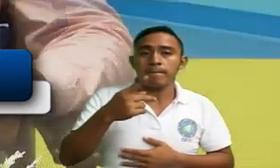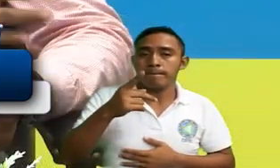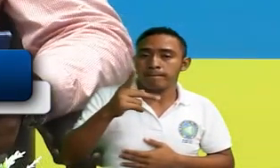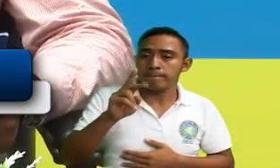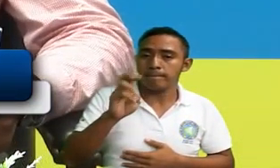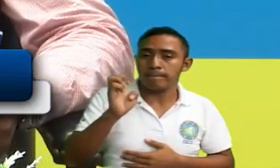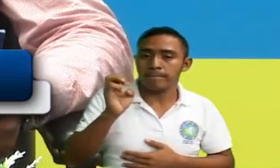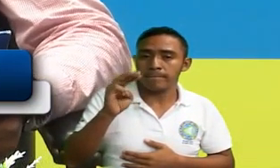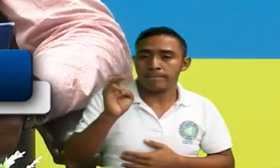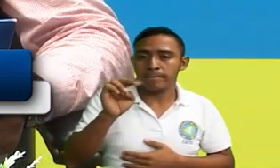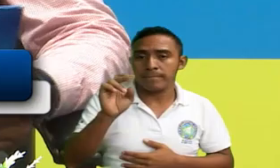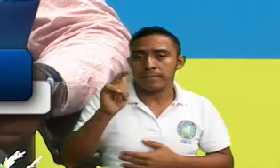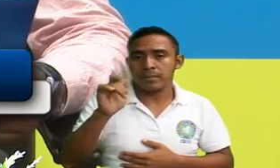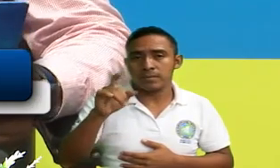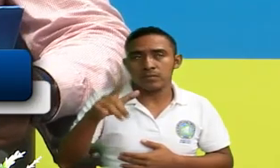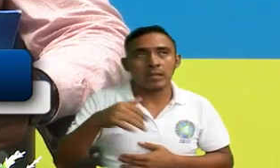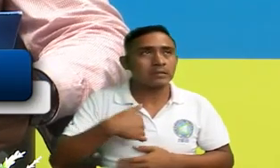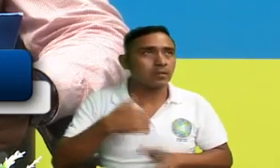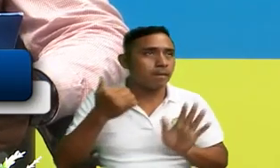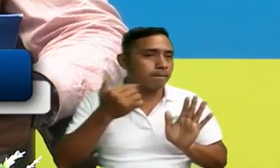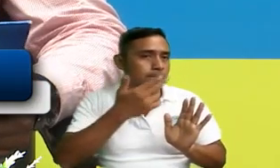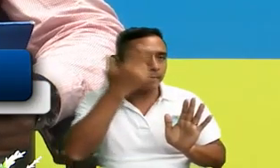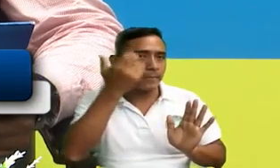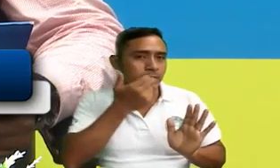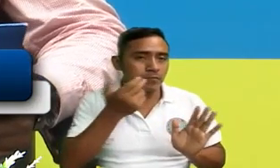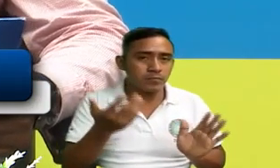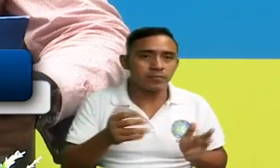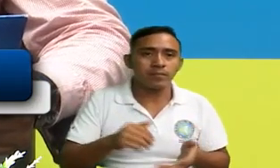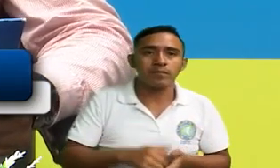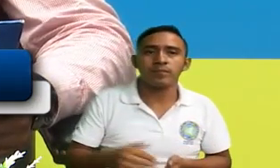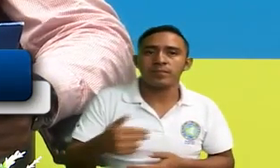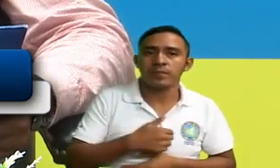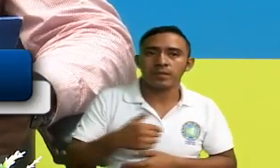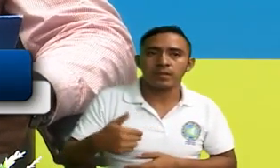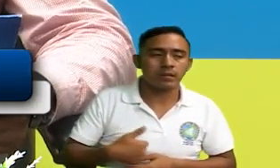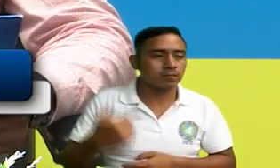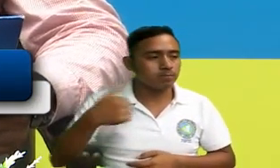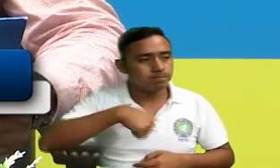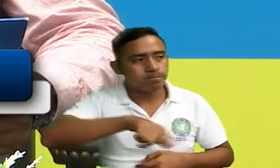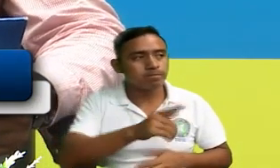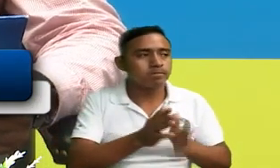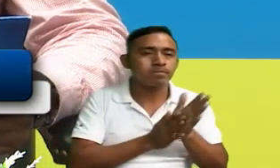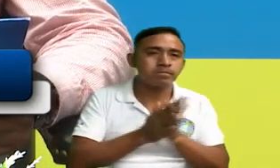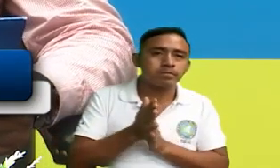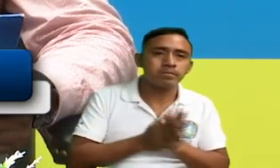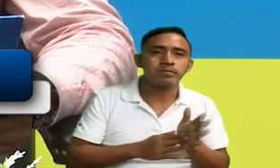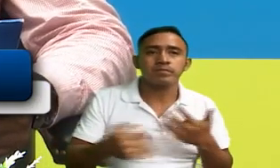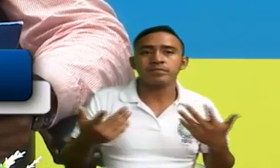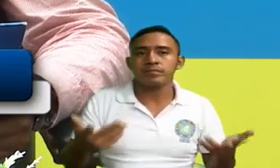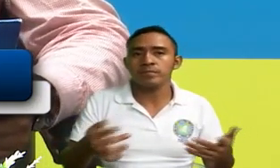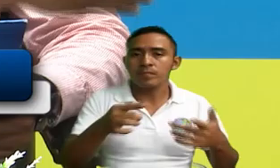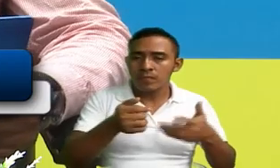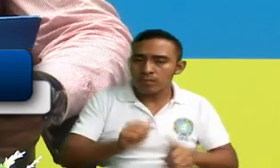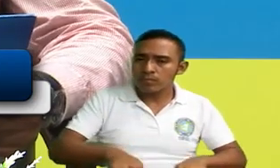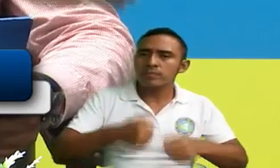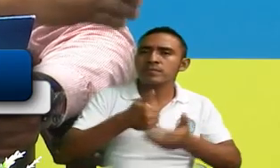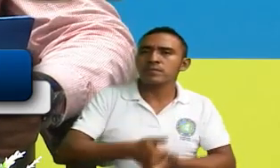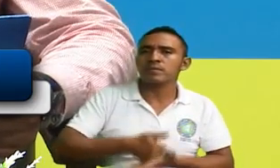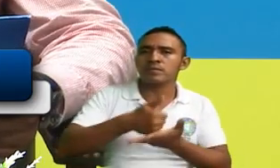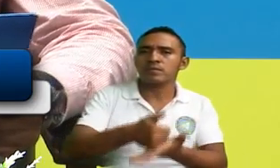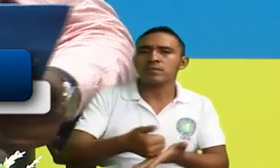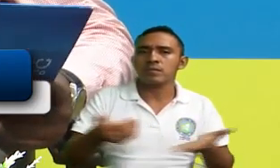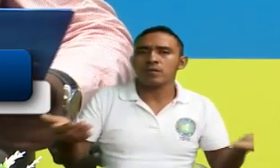otra manera, por ejemplo, digo yo, de recrearse, de salir de la rutina? ¿Eso le puede ayudar